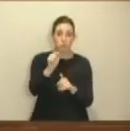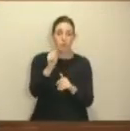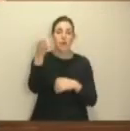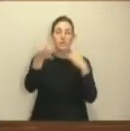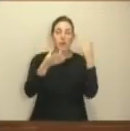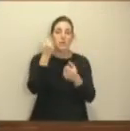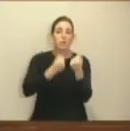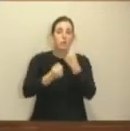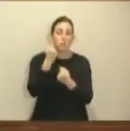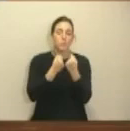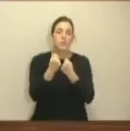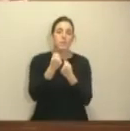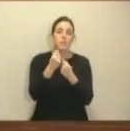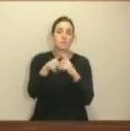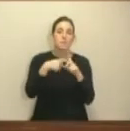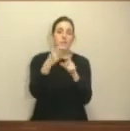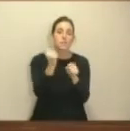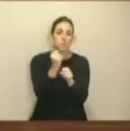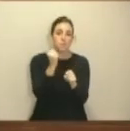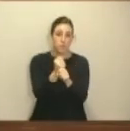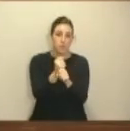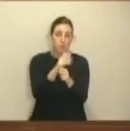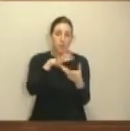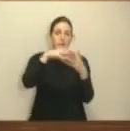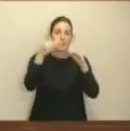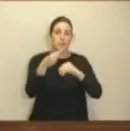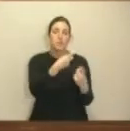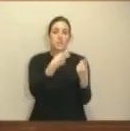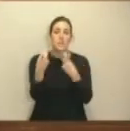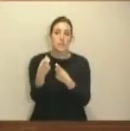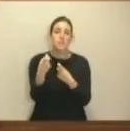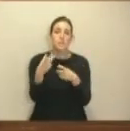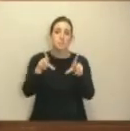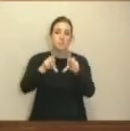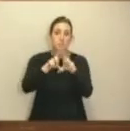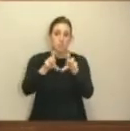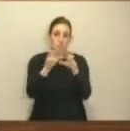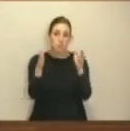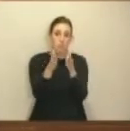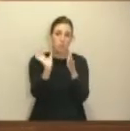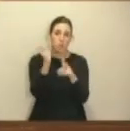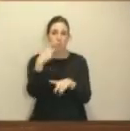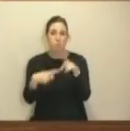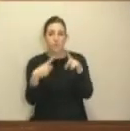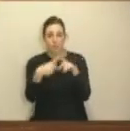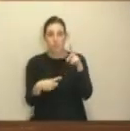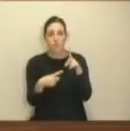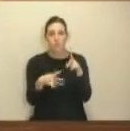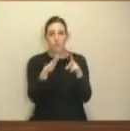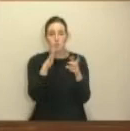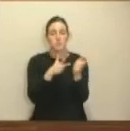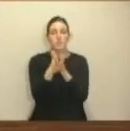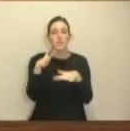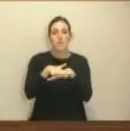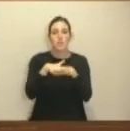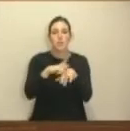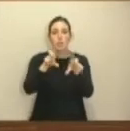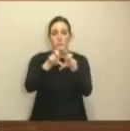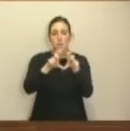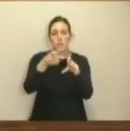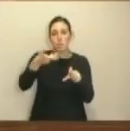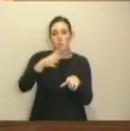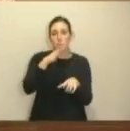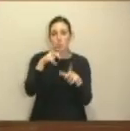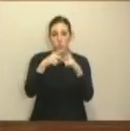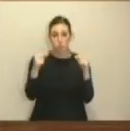económica y en el empleo. Y adaptado a las necesidades de las pequeñas y las medianas empresas, que son nuestro tejido empresarial, el que tenemos, el tejido productivo